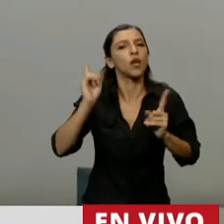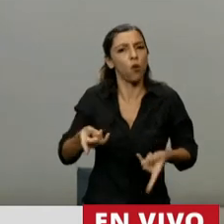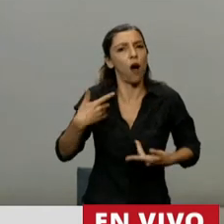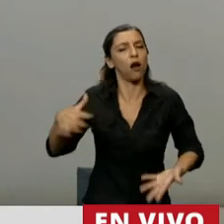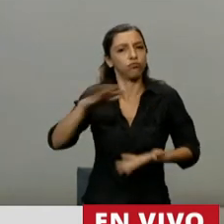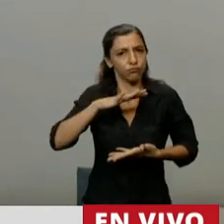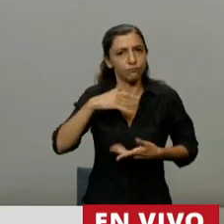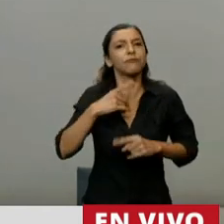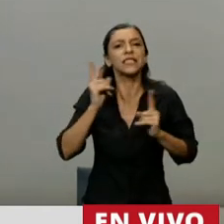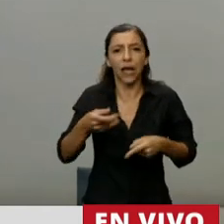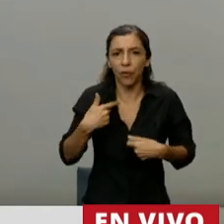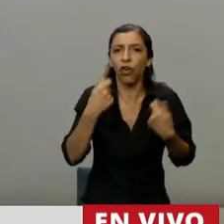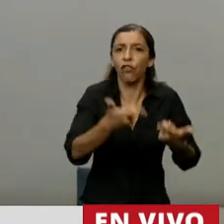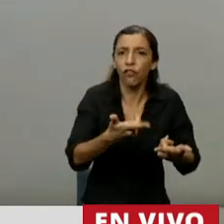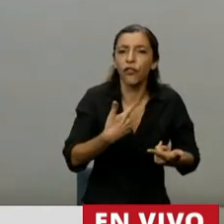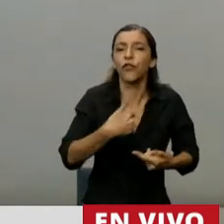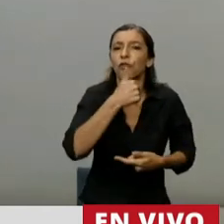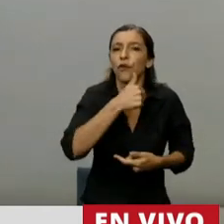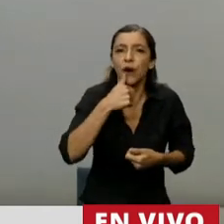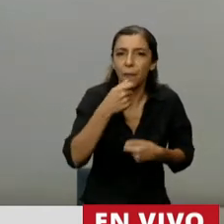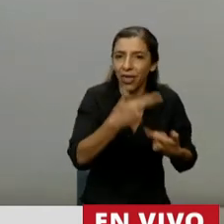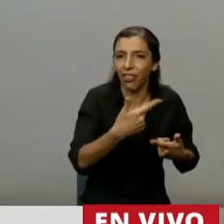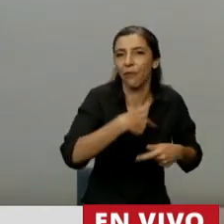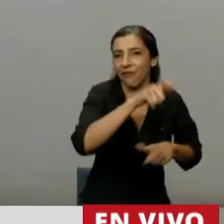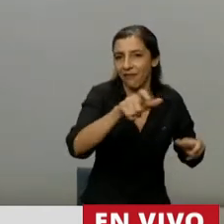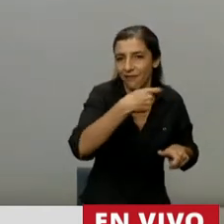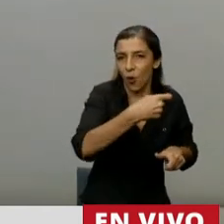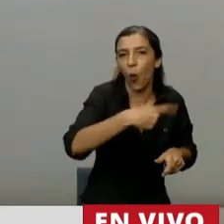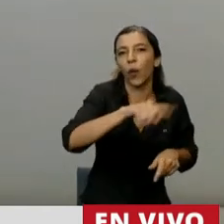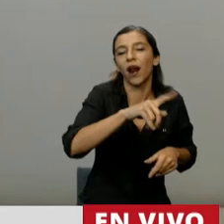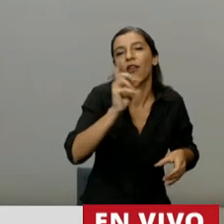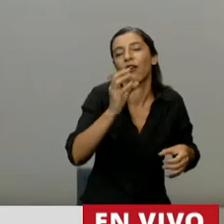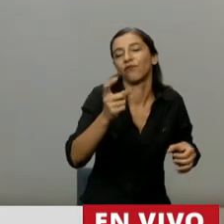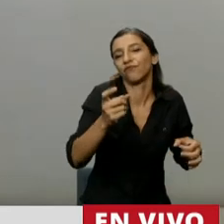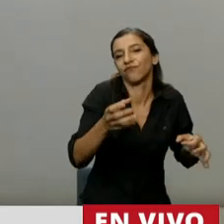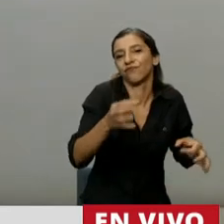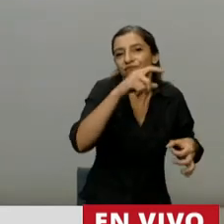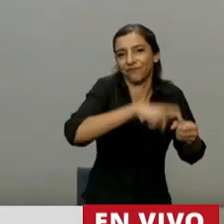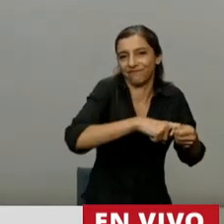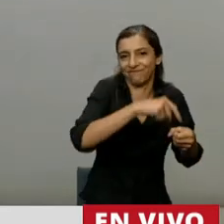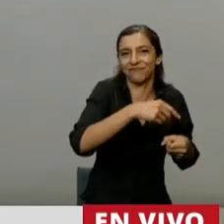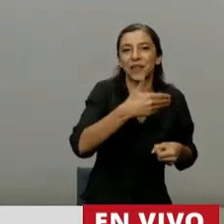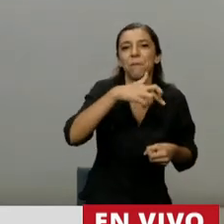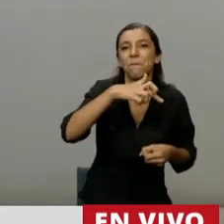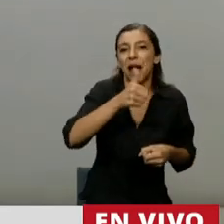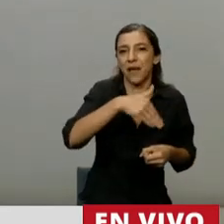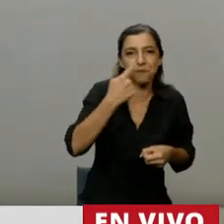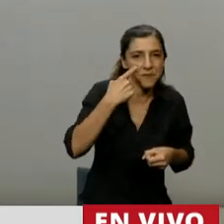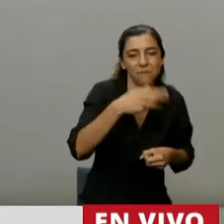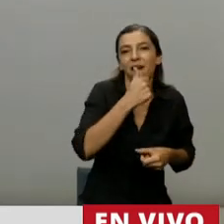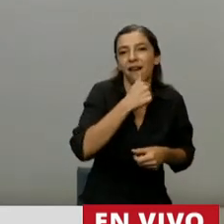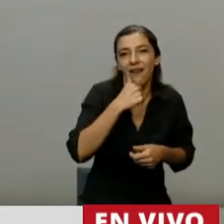de medicamentos sin cargo para los afiliados a PAMI, con un vademécum implementado por el Gobierno Nacional de